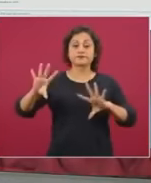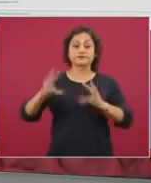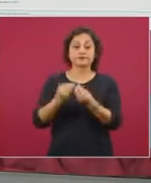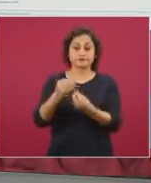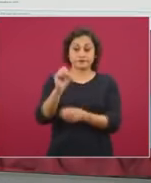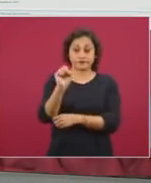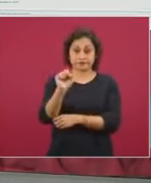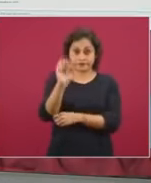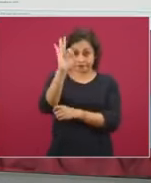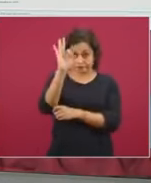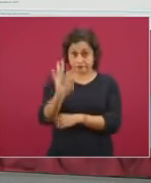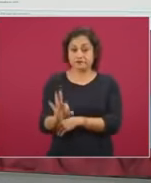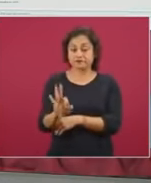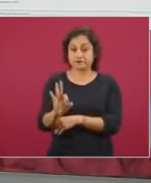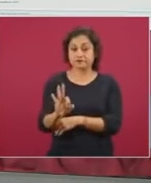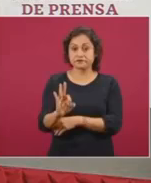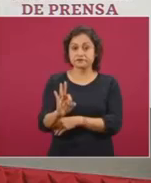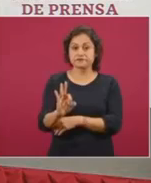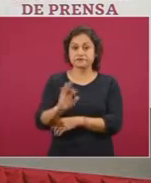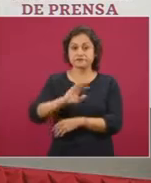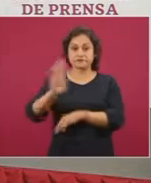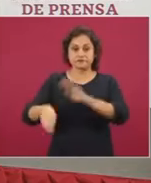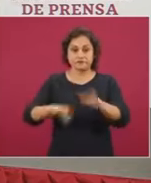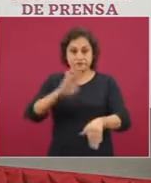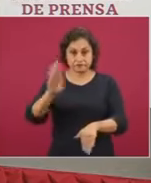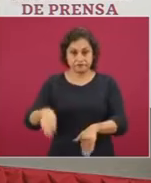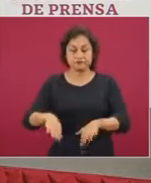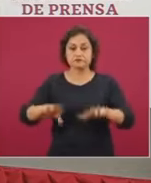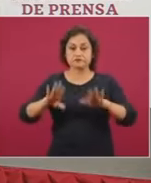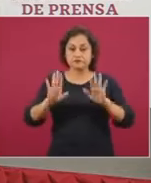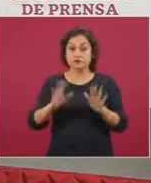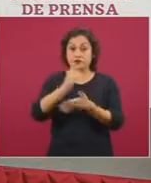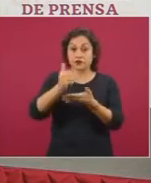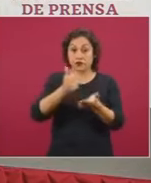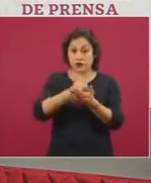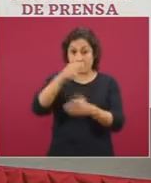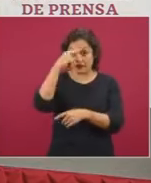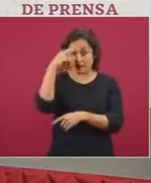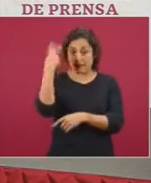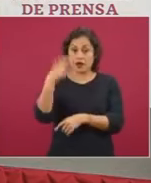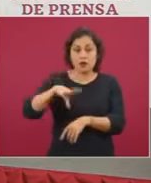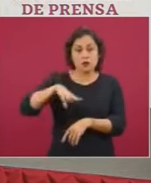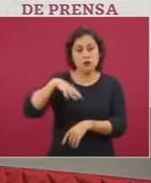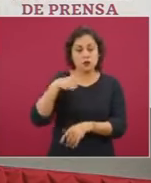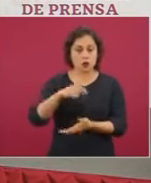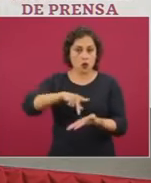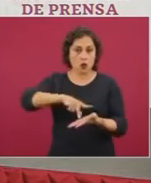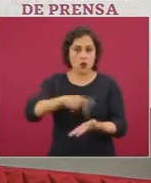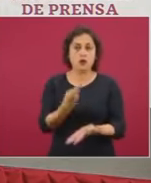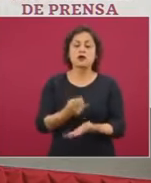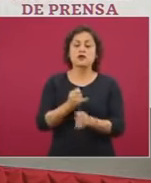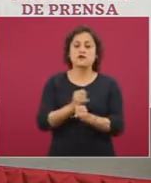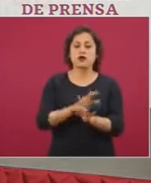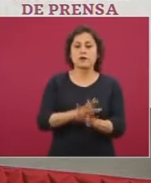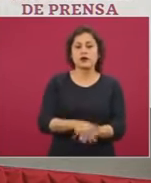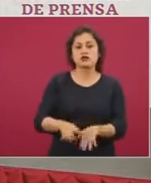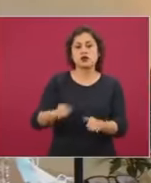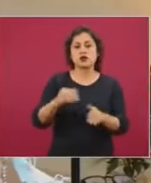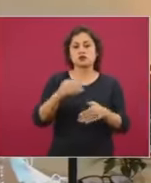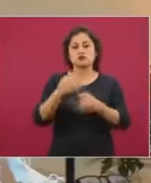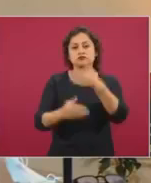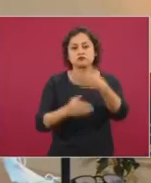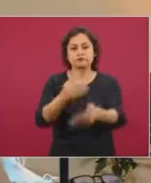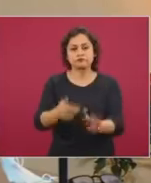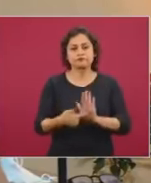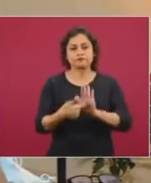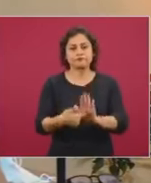60% de exceso de mortalidad. La Ciudad de México también está haciendo un ejercicio adicional que también publica de manera periódica, y